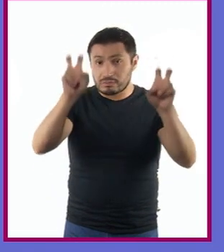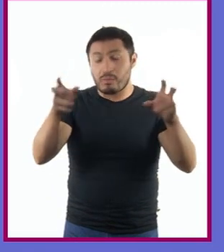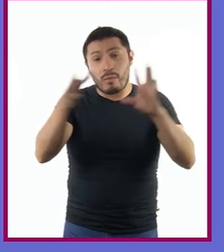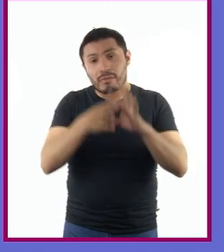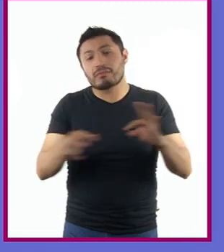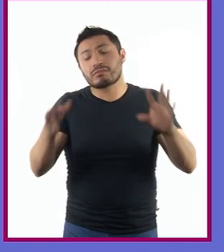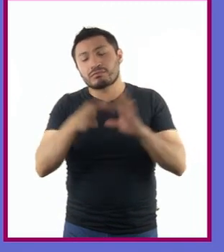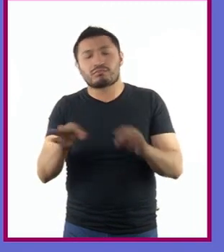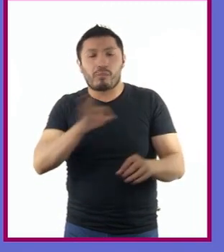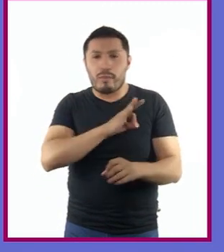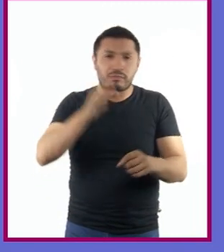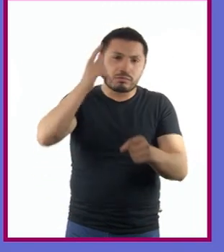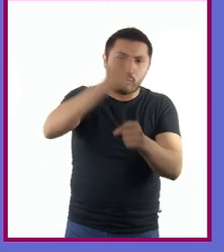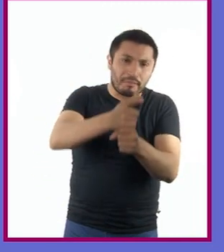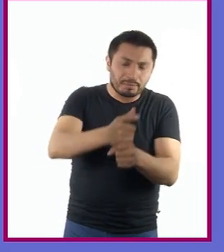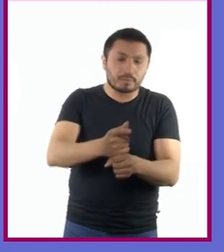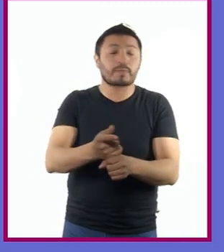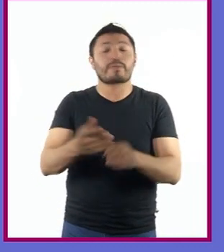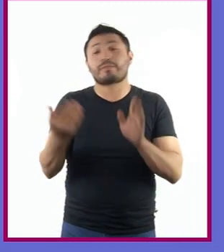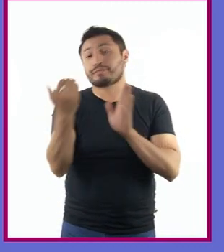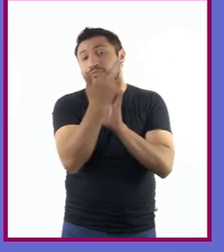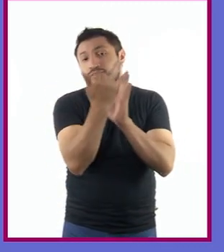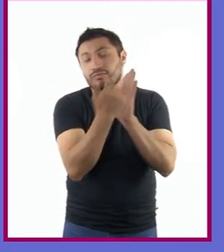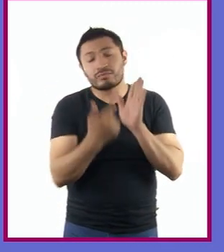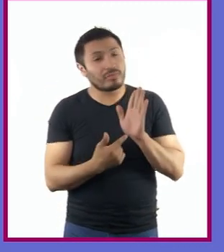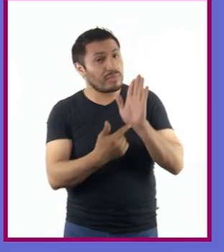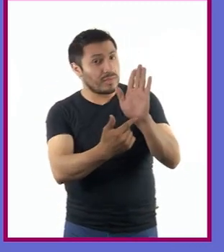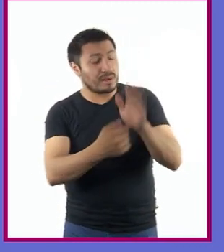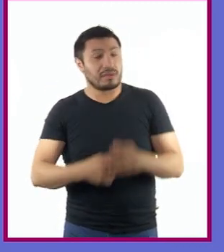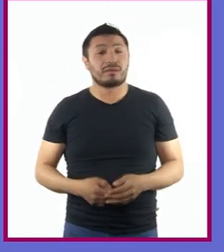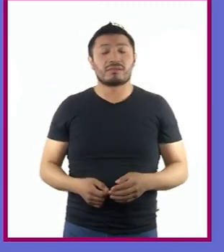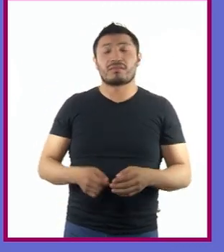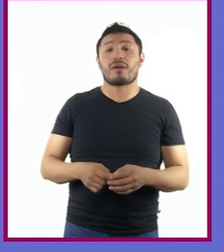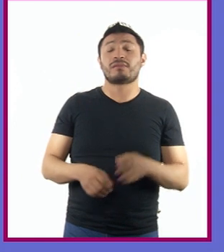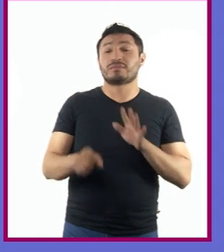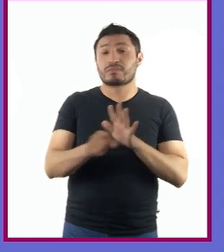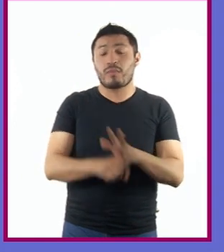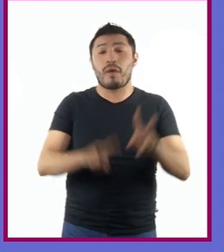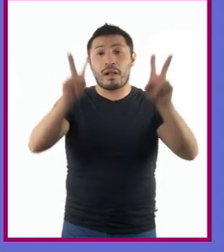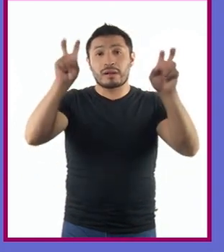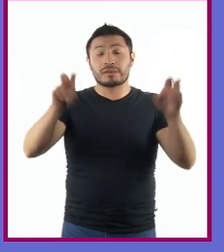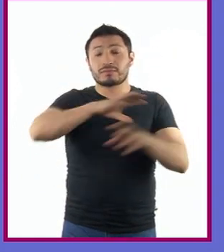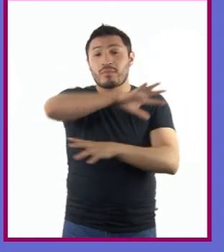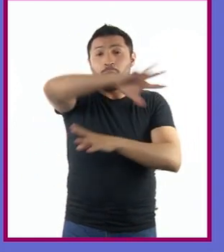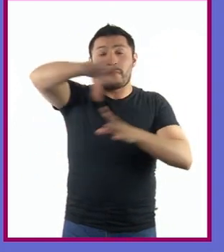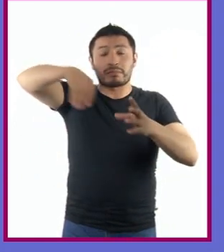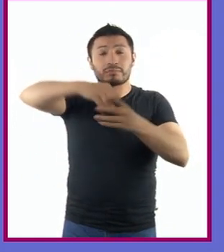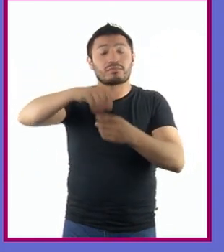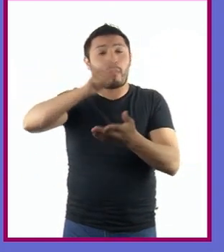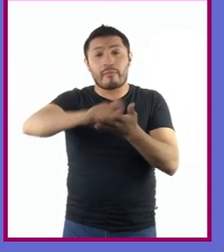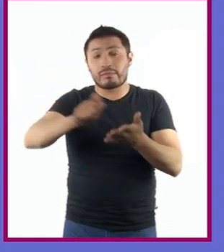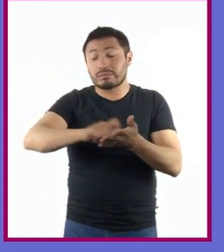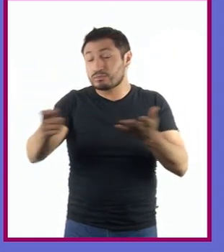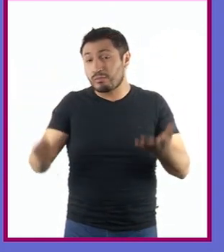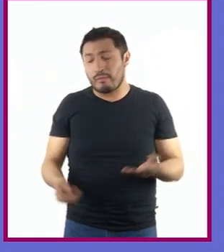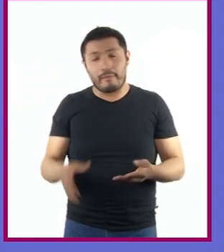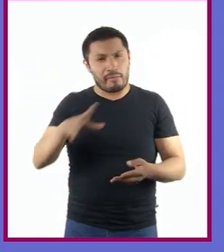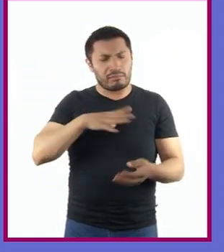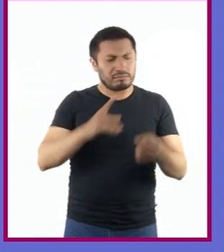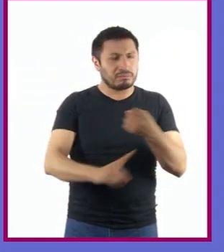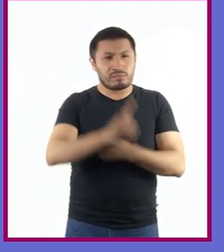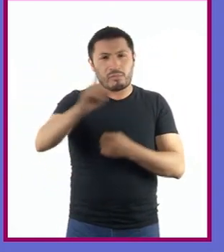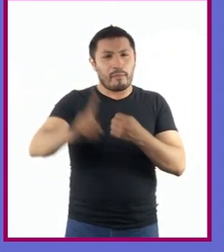puede identificarse por medio de las siguientes preguntas. ¿Cuál es el asunto general del texto? ¿Aborda alguna